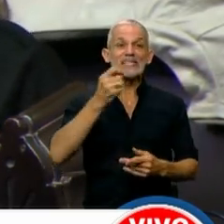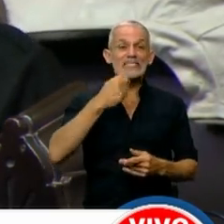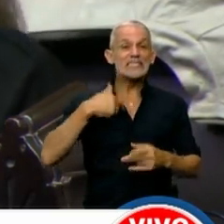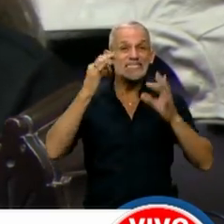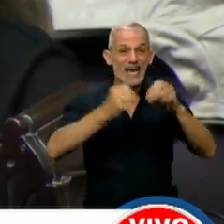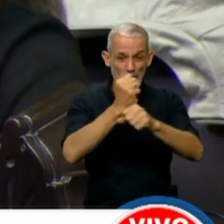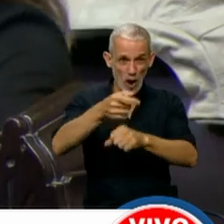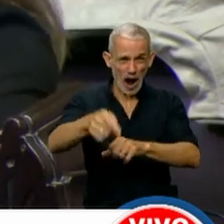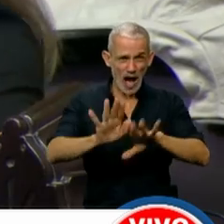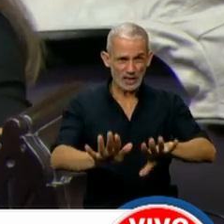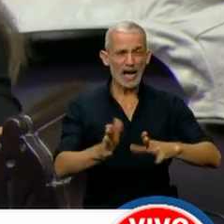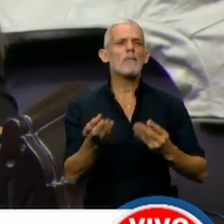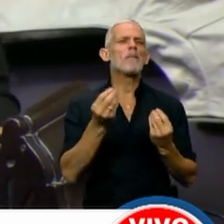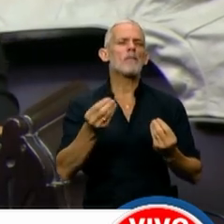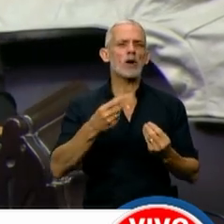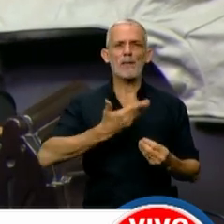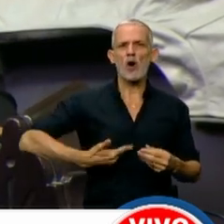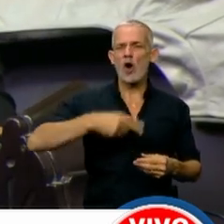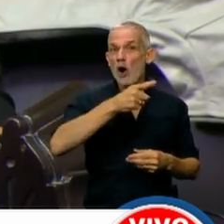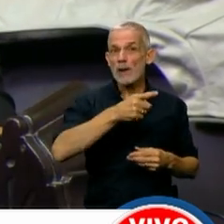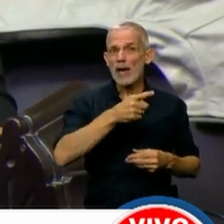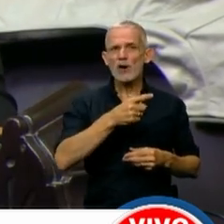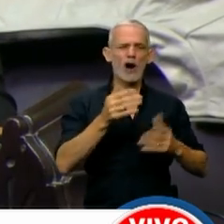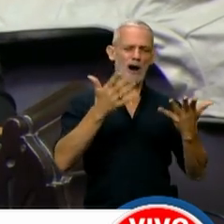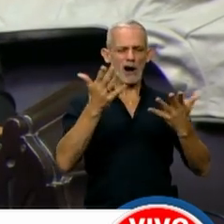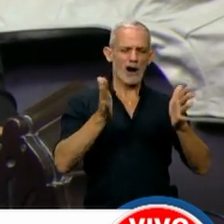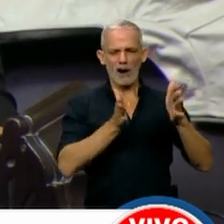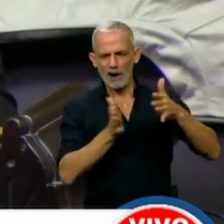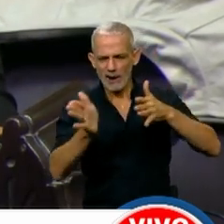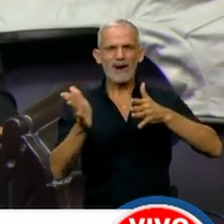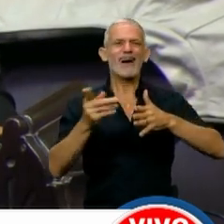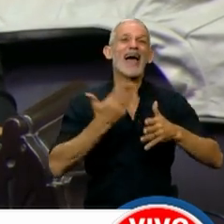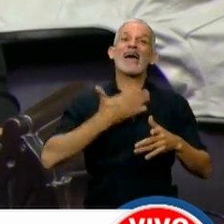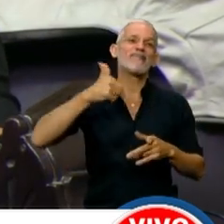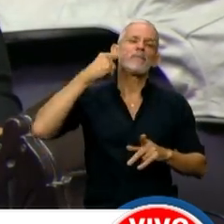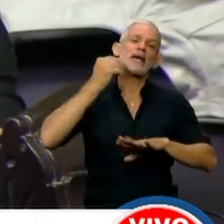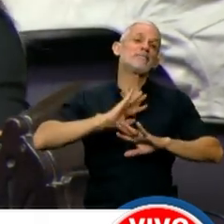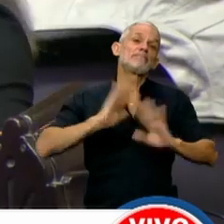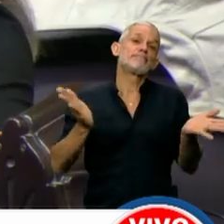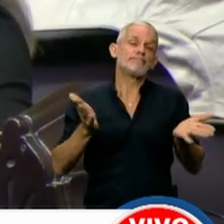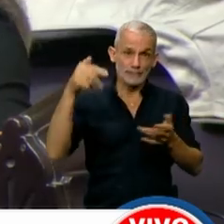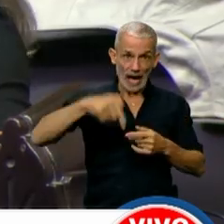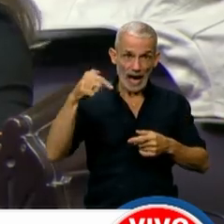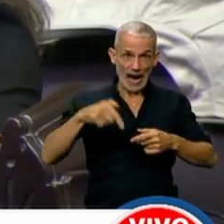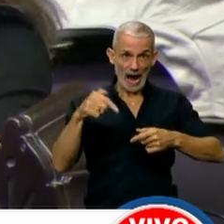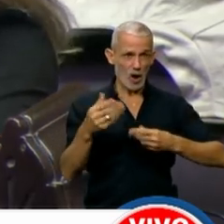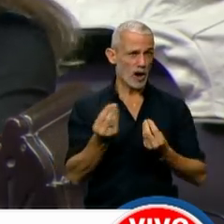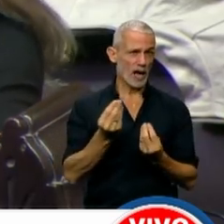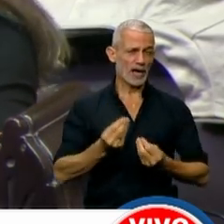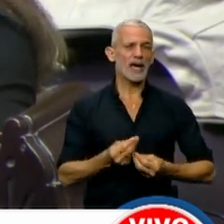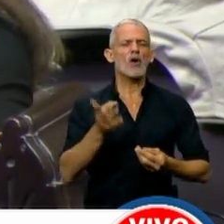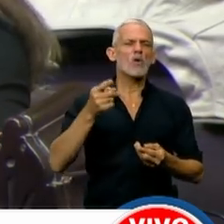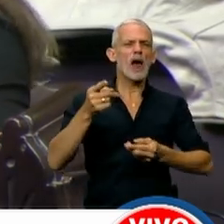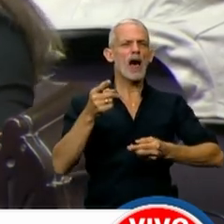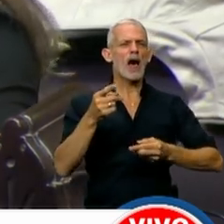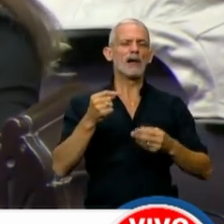llegamos hasta acá es porque el gobierno eligió el camino del fondo monetario y ahora lo hacen con